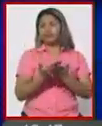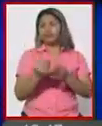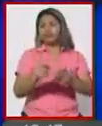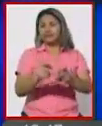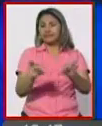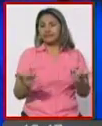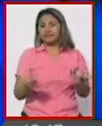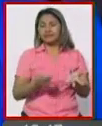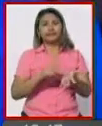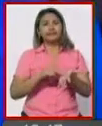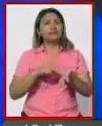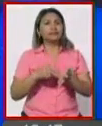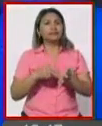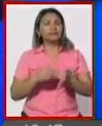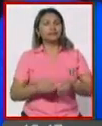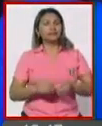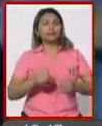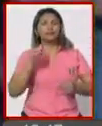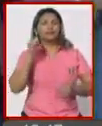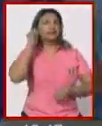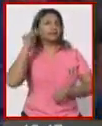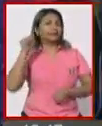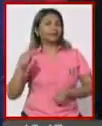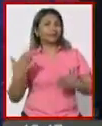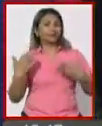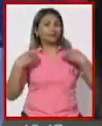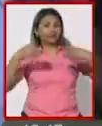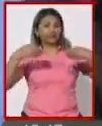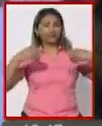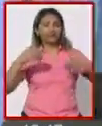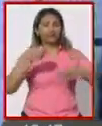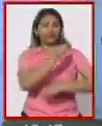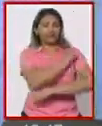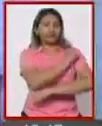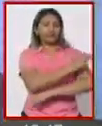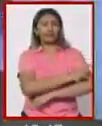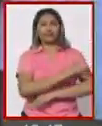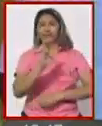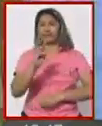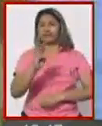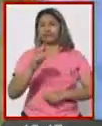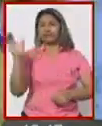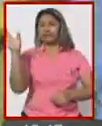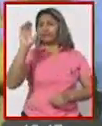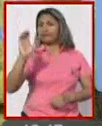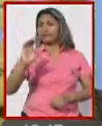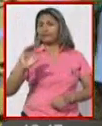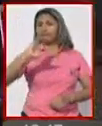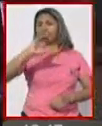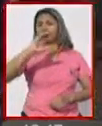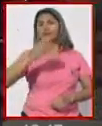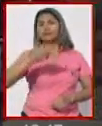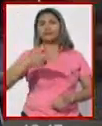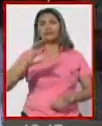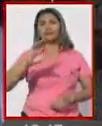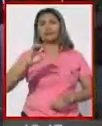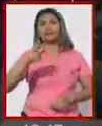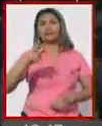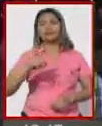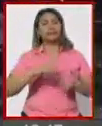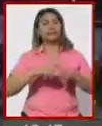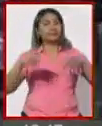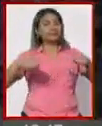provincia. Y los amarillos tienen su mercado en el 6. Los celestes tienen en la cuchilla. Sin embargo,